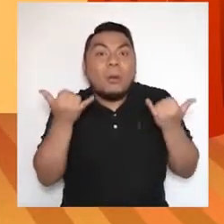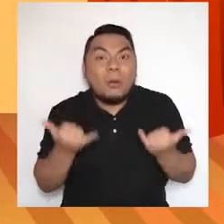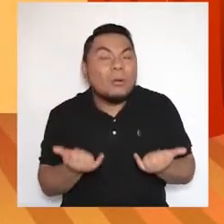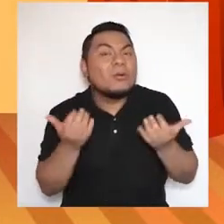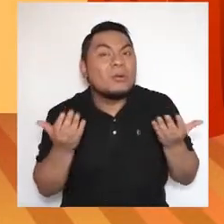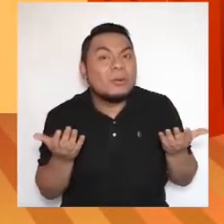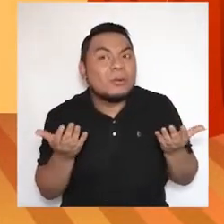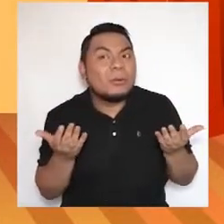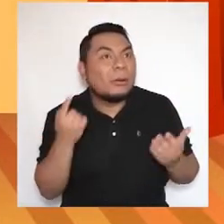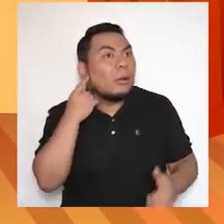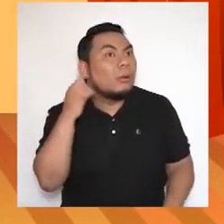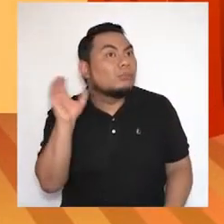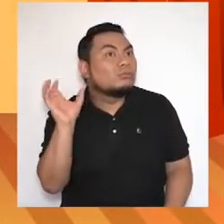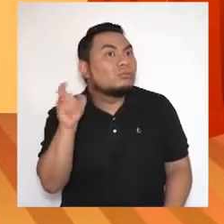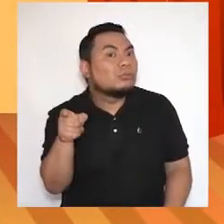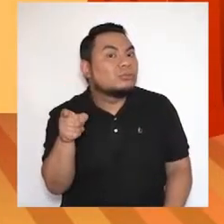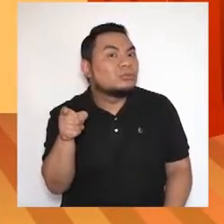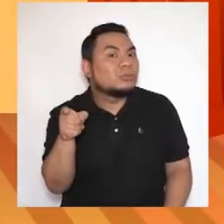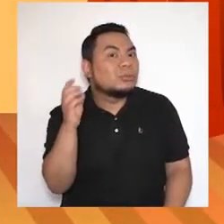hoy...